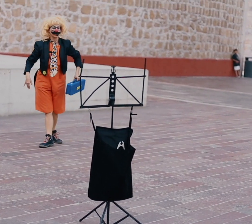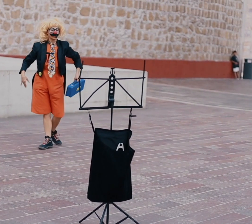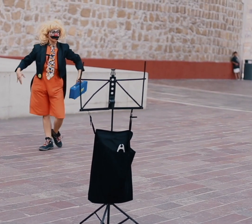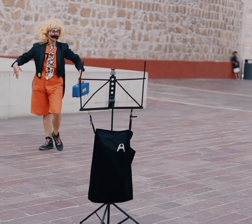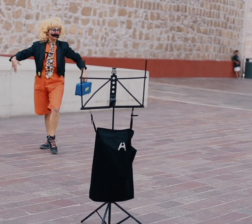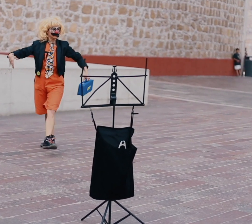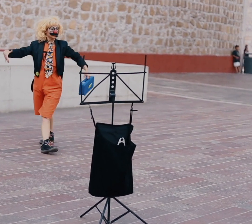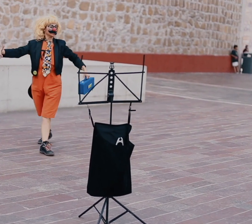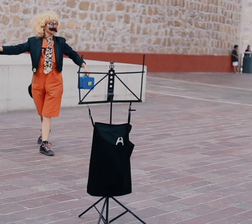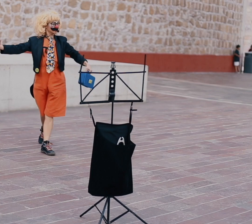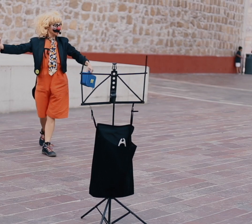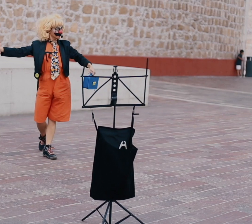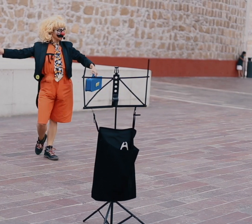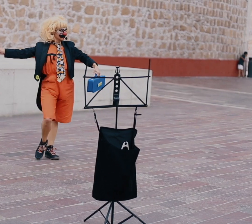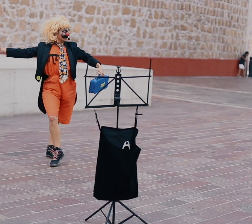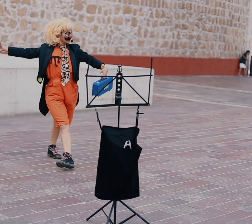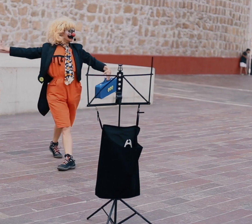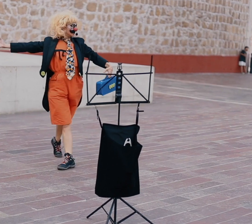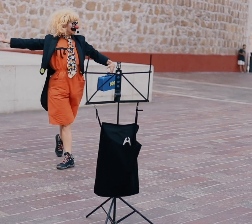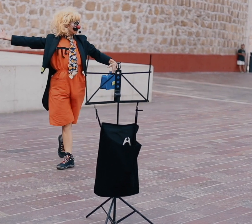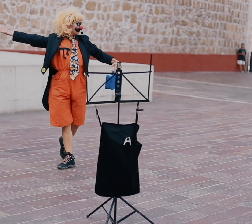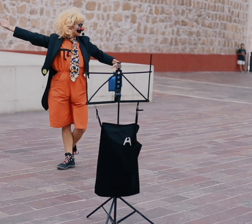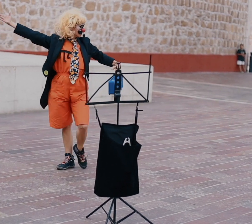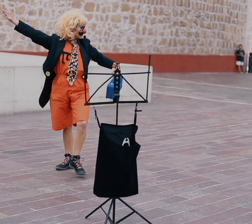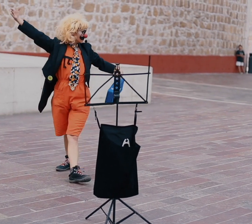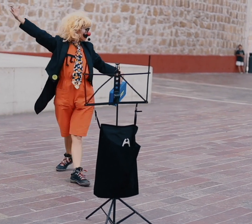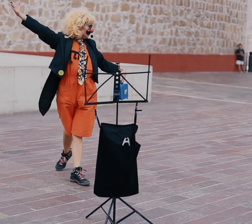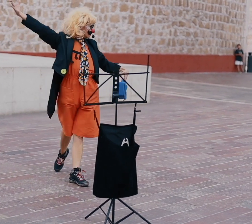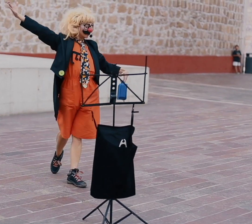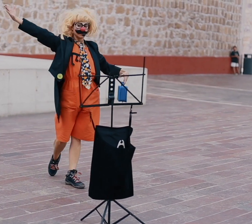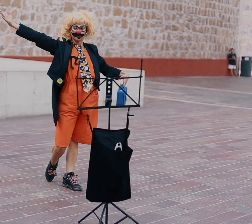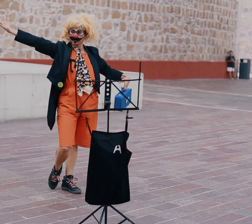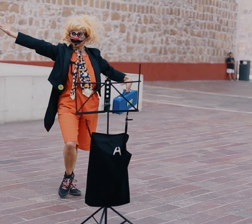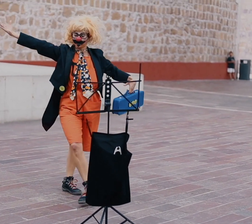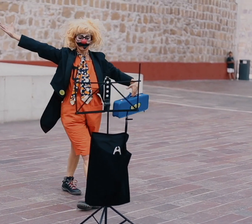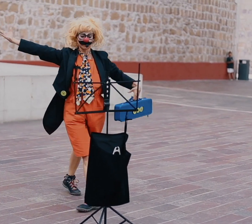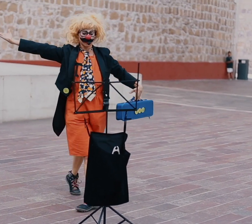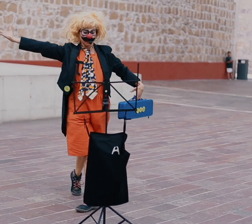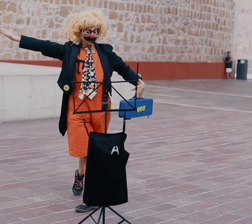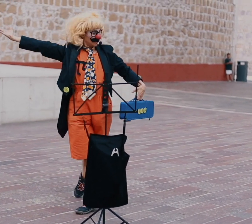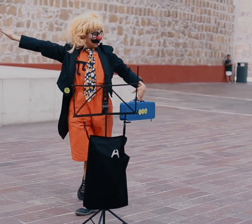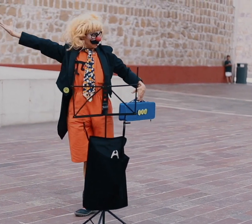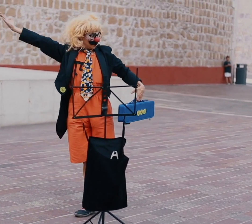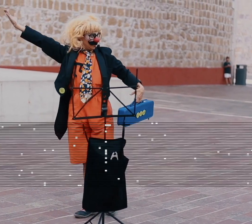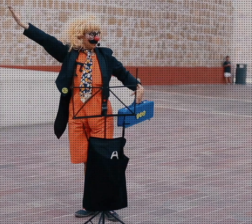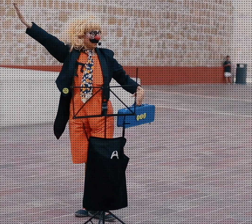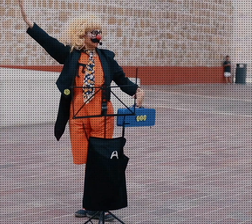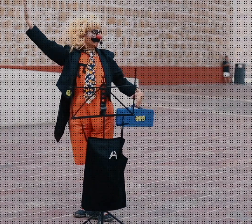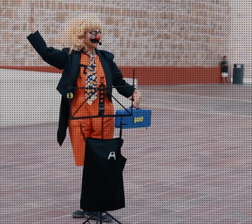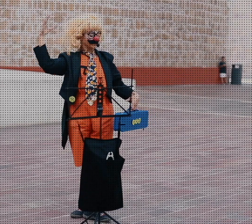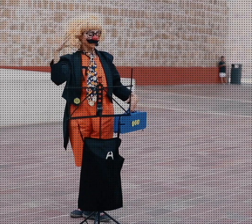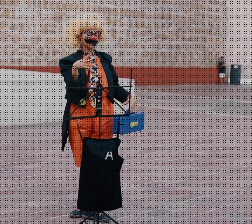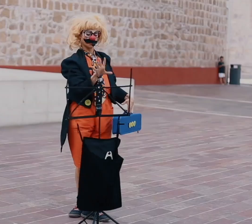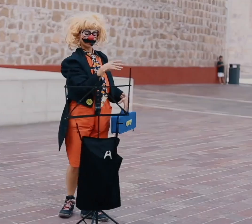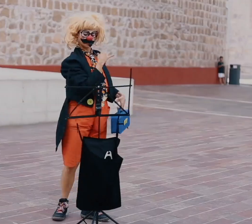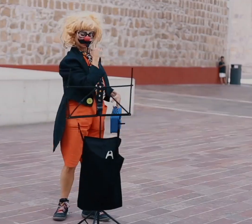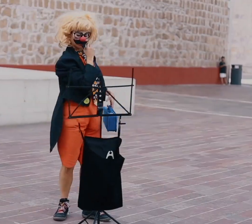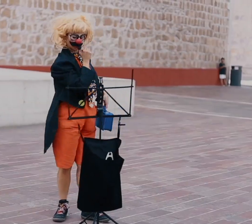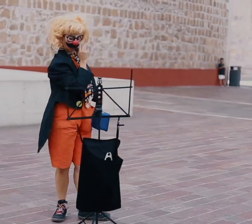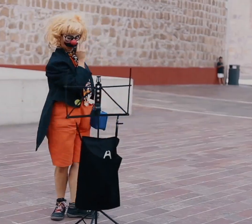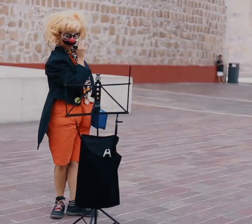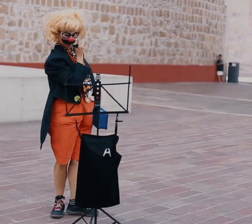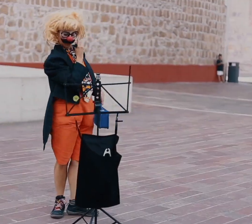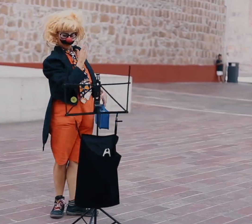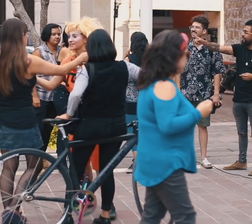Estamos buscándonos las mujeres payasas porque necesitamos referentes, digamos, ¿no?